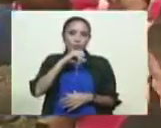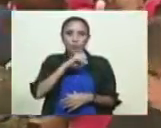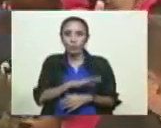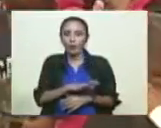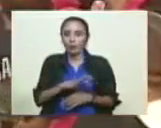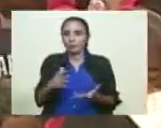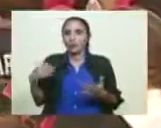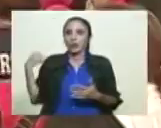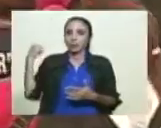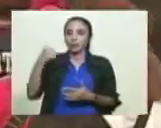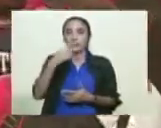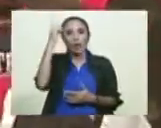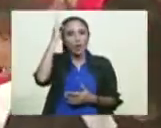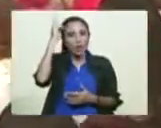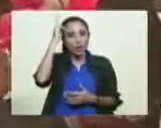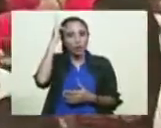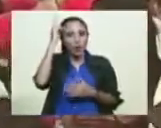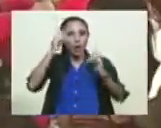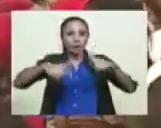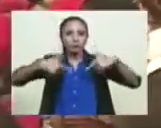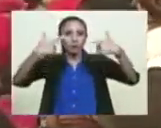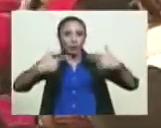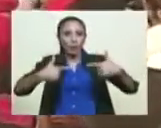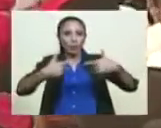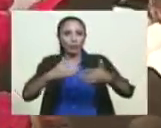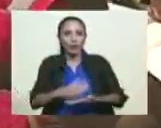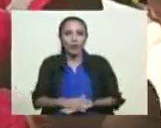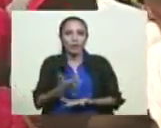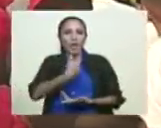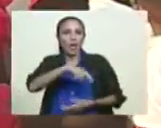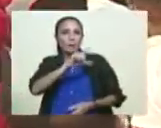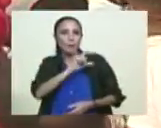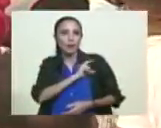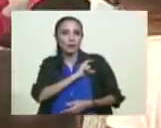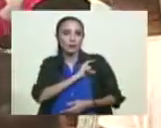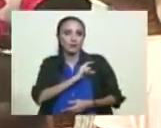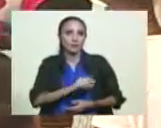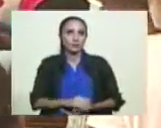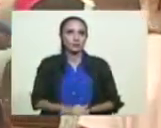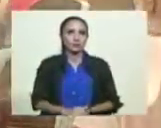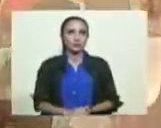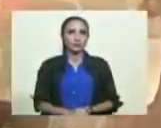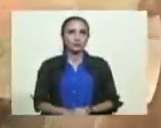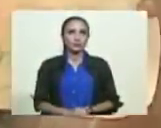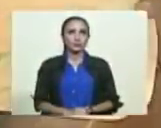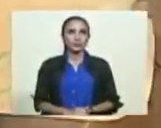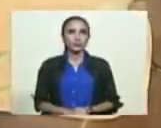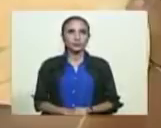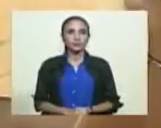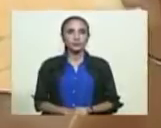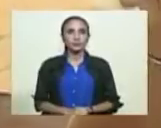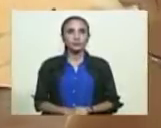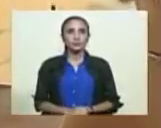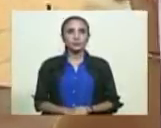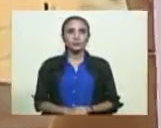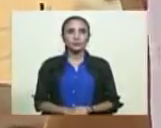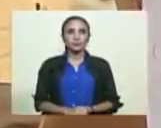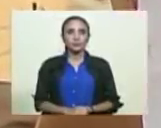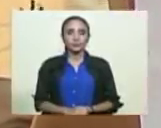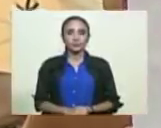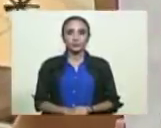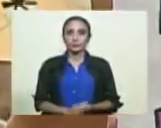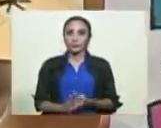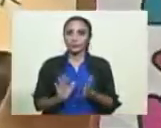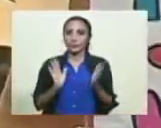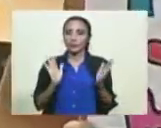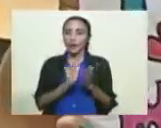nuestros pueblos indígenas dieron ejemplo de resistencia, de valentía. Y esa resistencia y esa valentía la llevamos